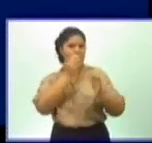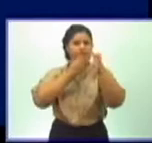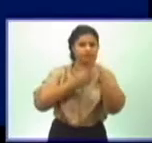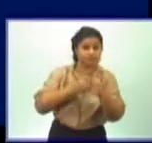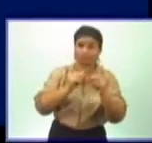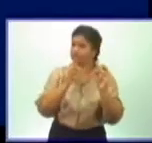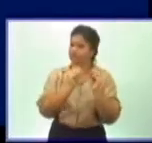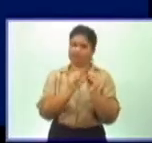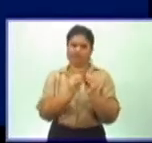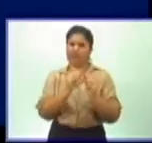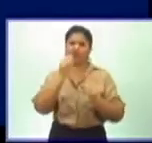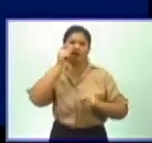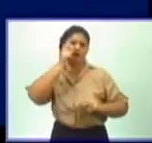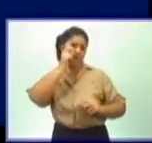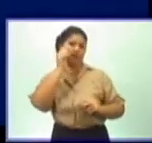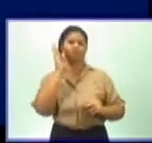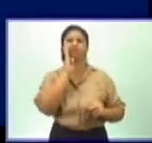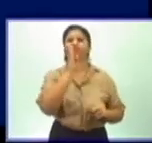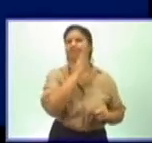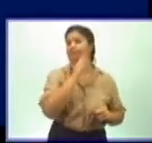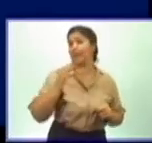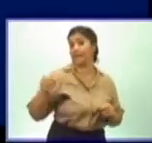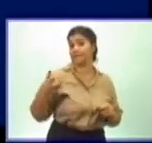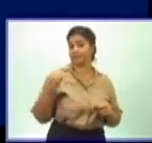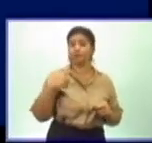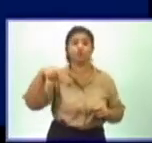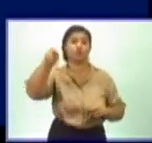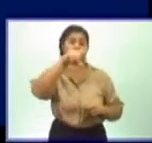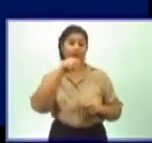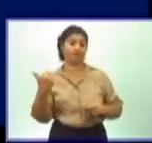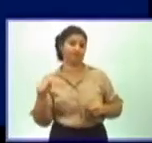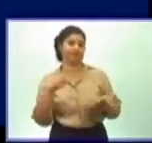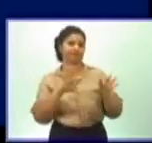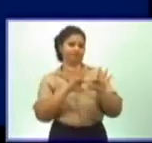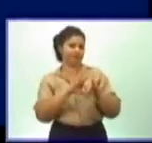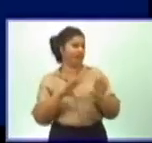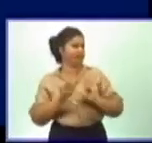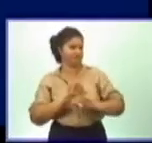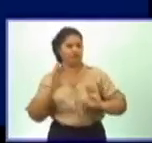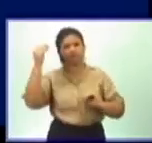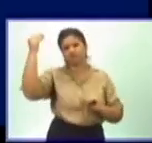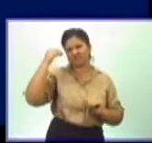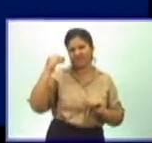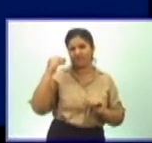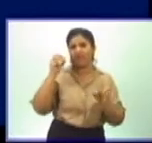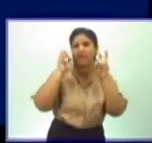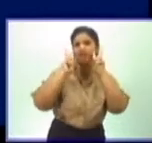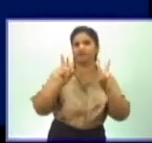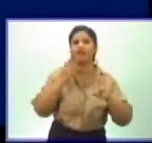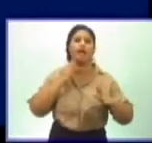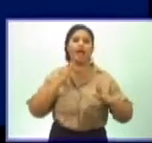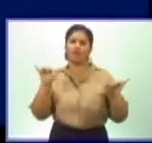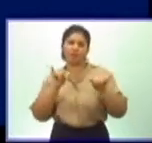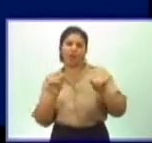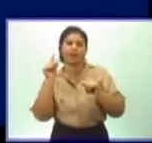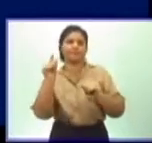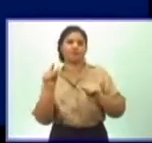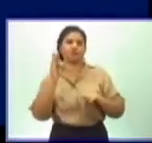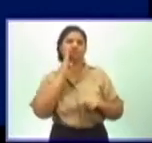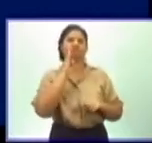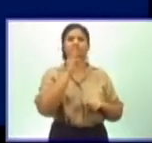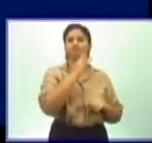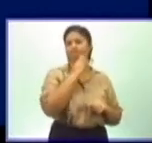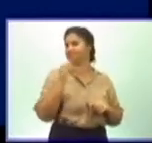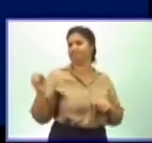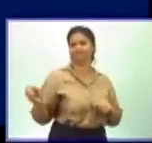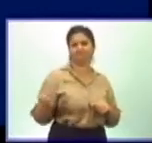nivel de comprensión y de concepción del mundo. ¿Cuáles son las ideas del clasicismo que se manifiestan? Bueno,